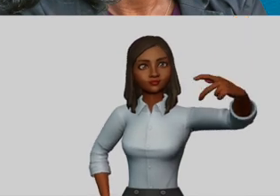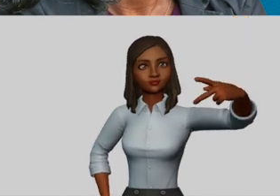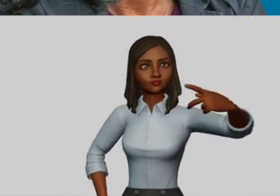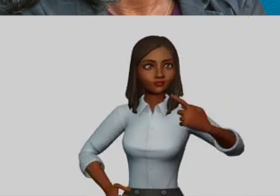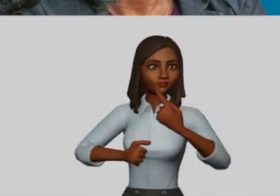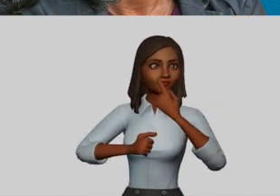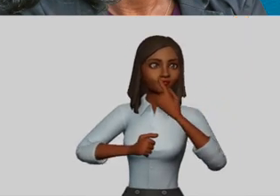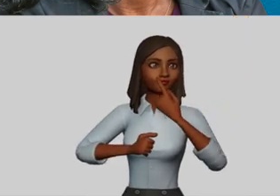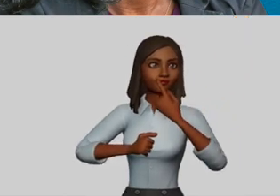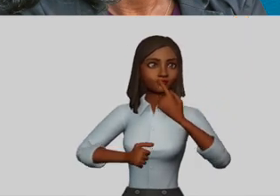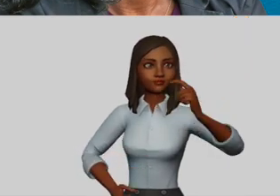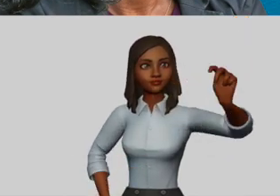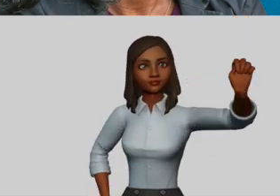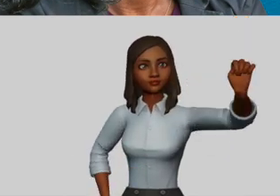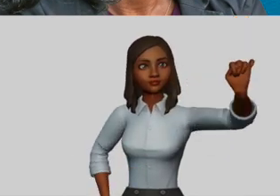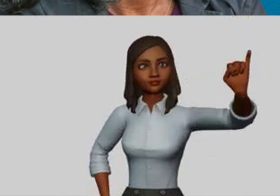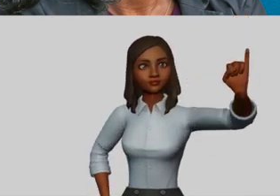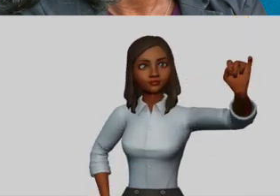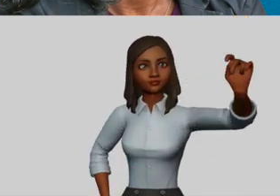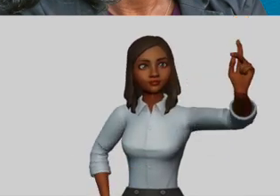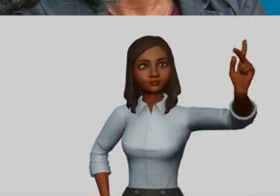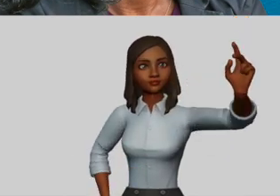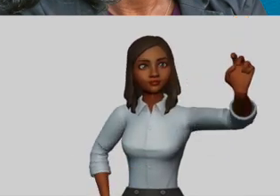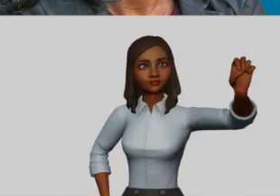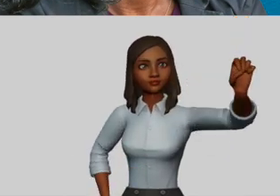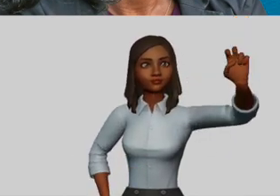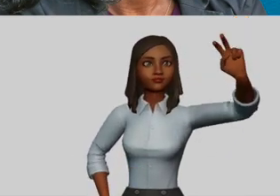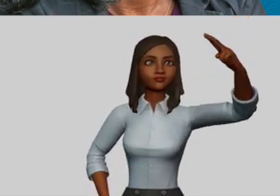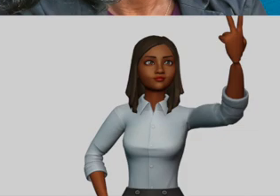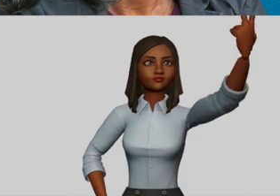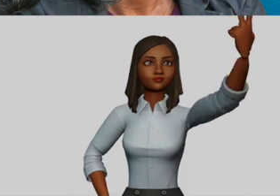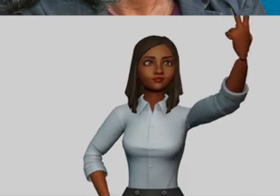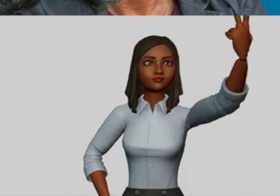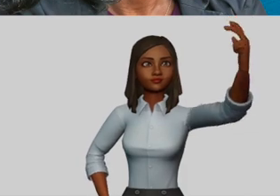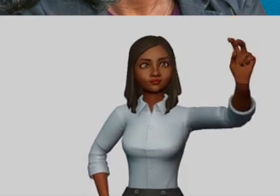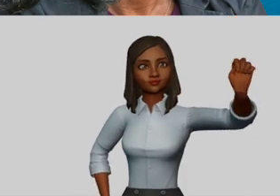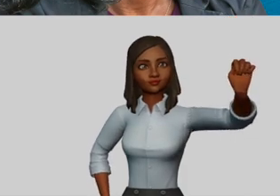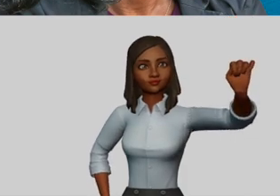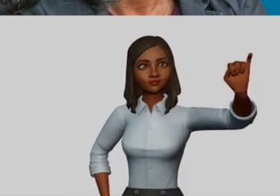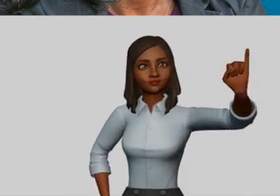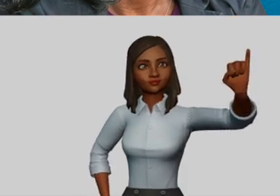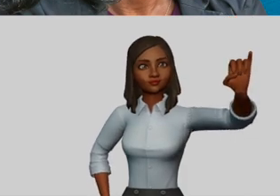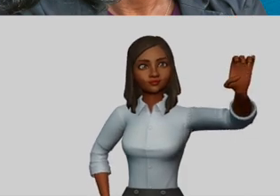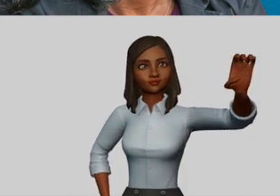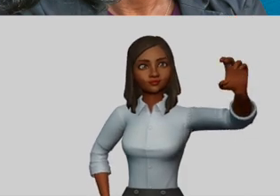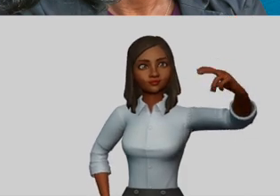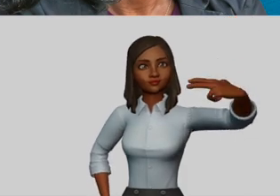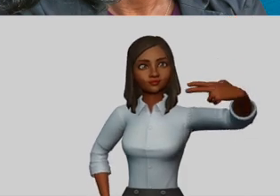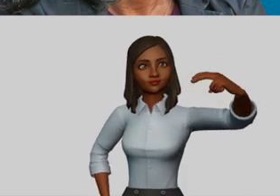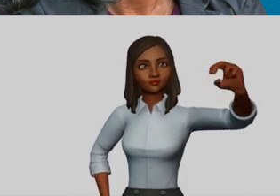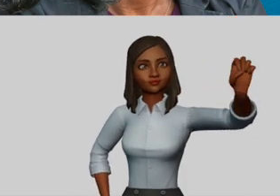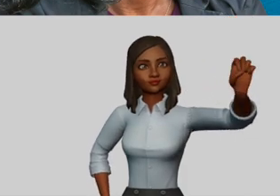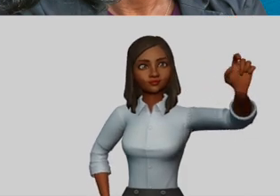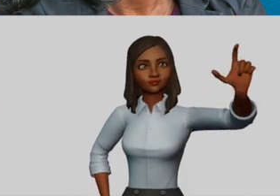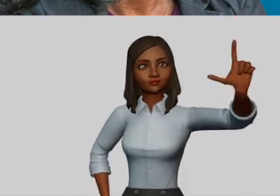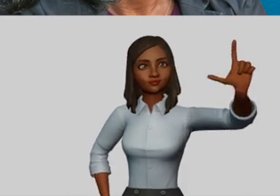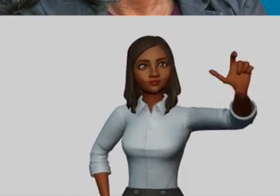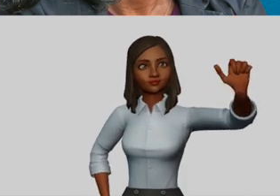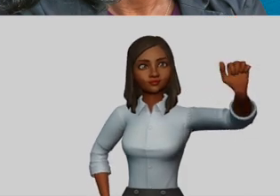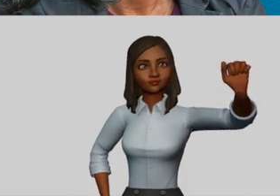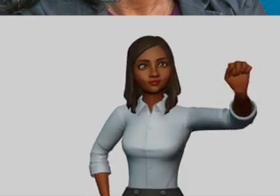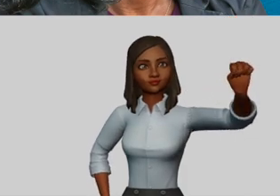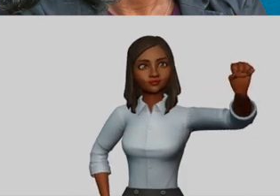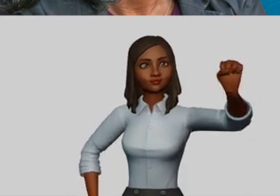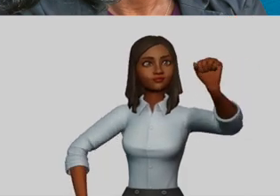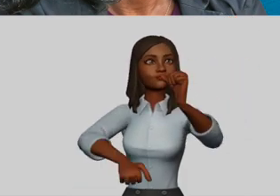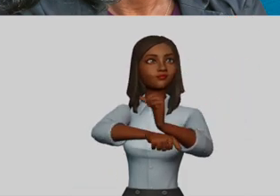con beneficio, que pagara bien. Y yo lo tenía y estaba ganando muy bien. Y estaba viajando el mundo, que era